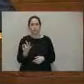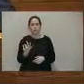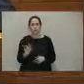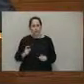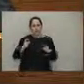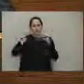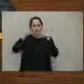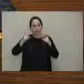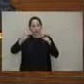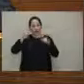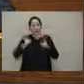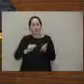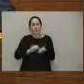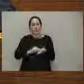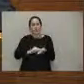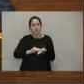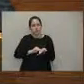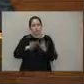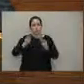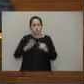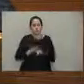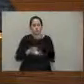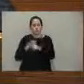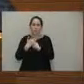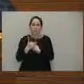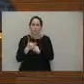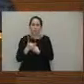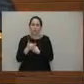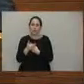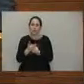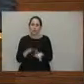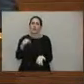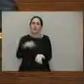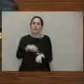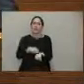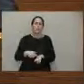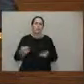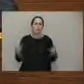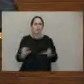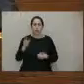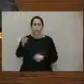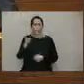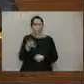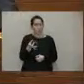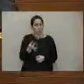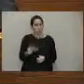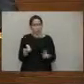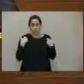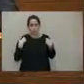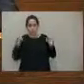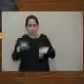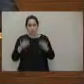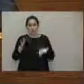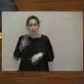en la medida de lo posible estas situaciones en las cuales se está reclamando no ya solo una deuda que no le corresponde, sino una deuda